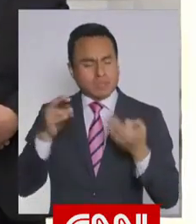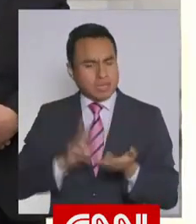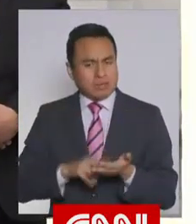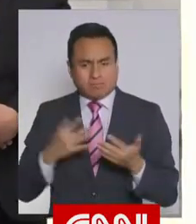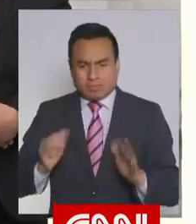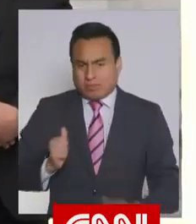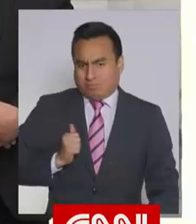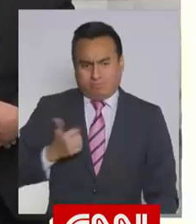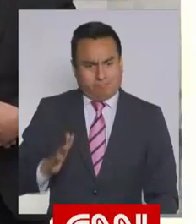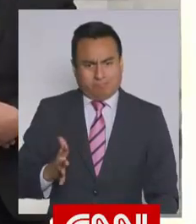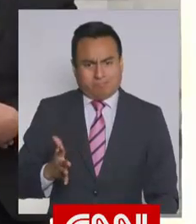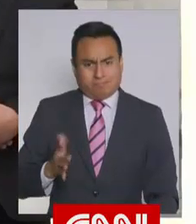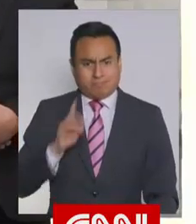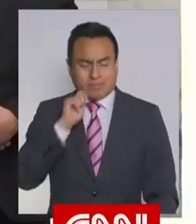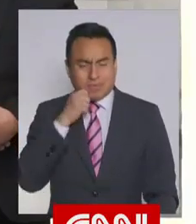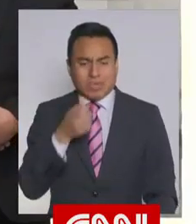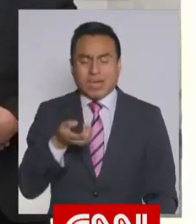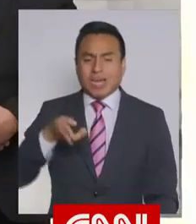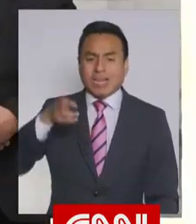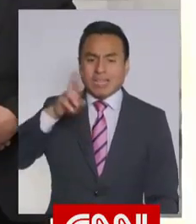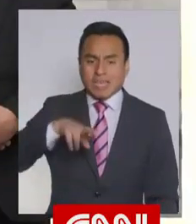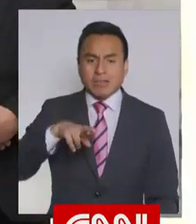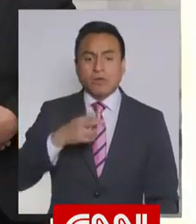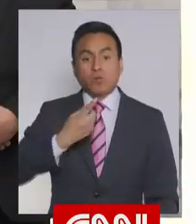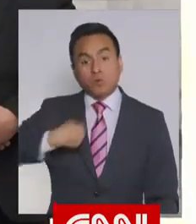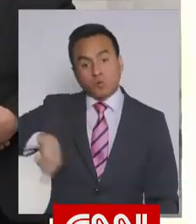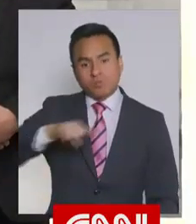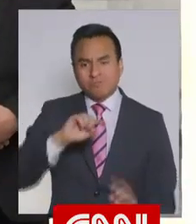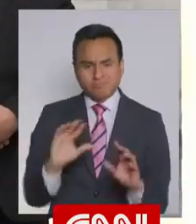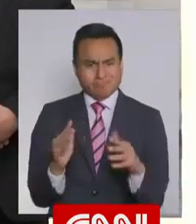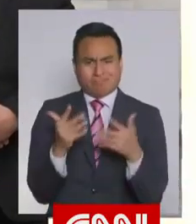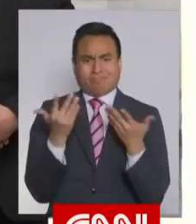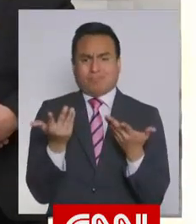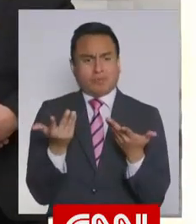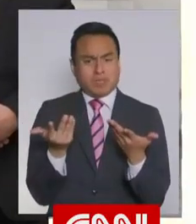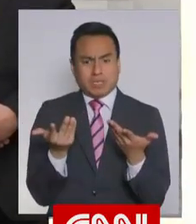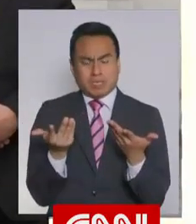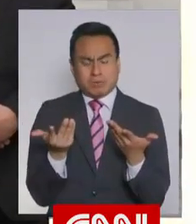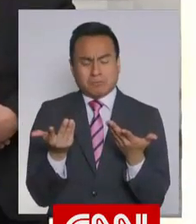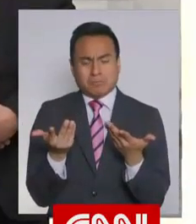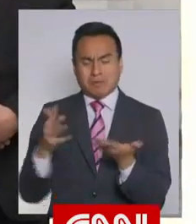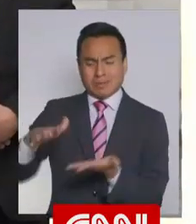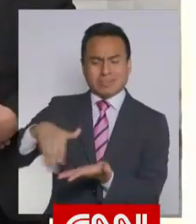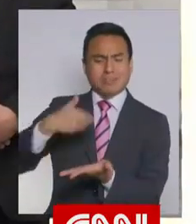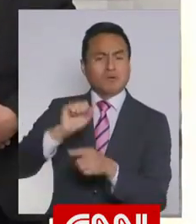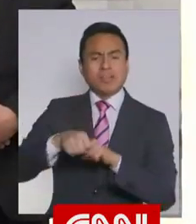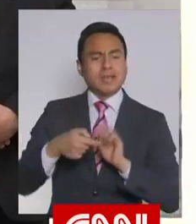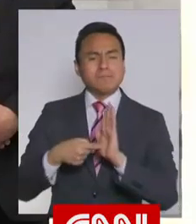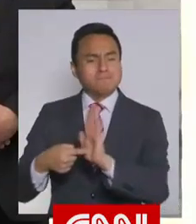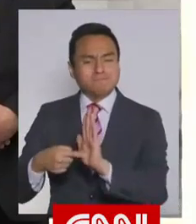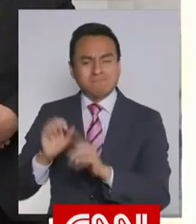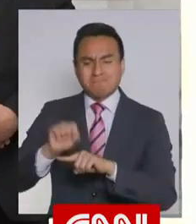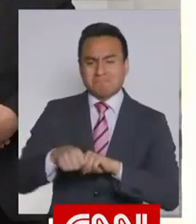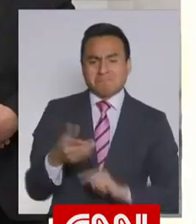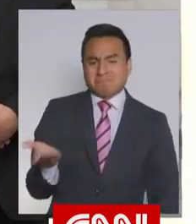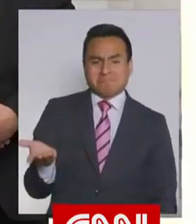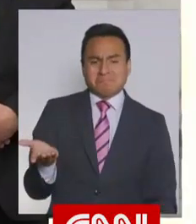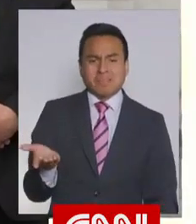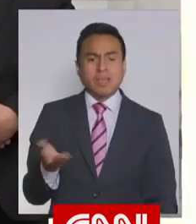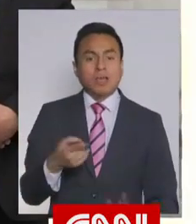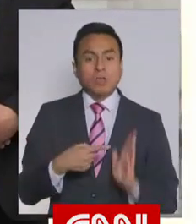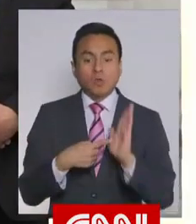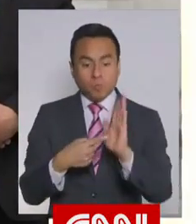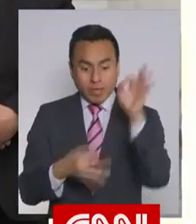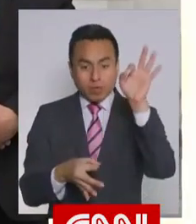y el reitero a nosotros nos ha sorprendido este rechazo porque este documento fue